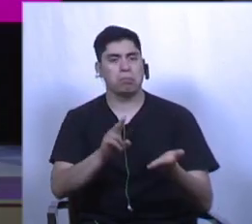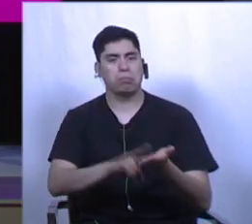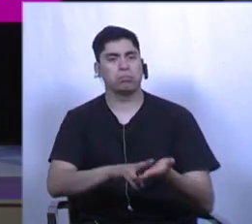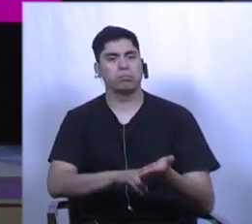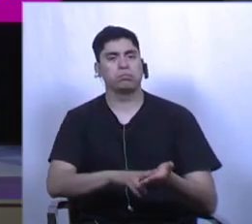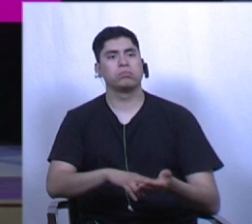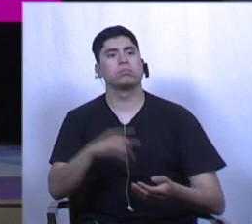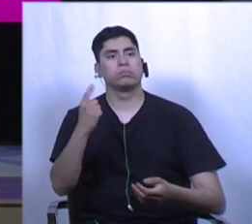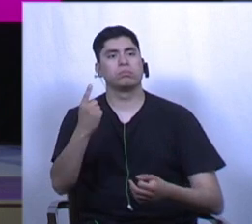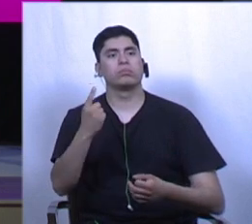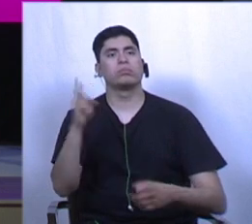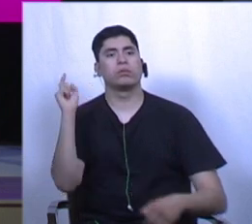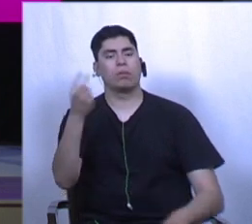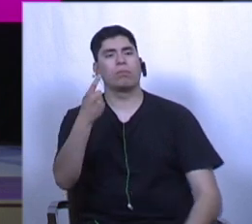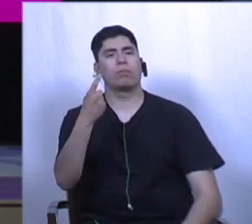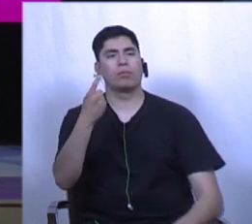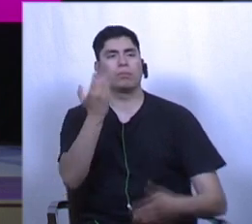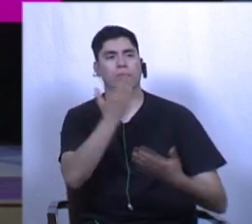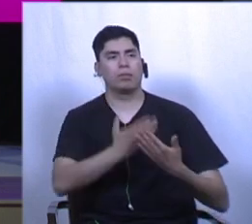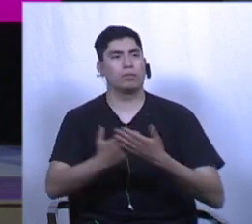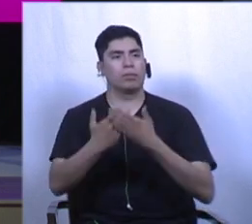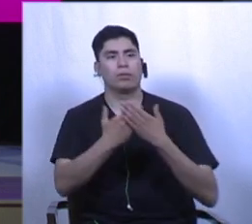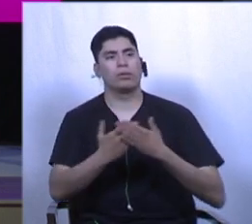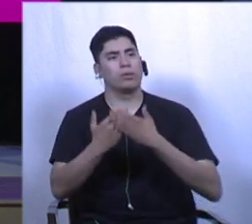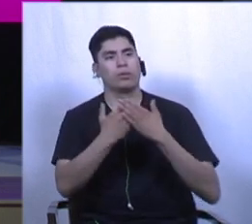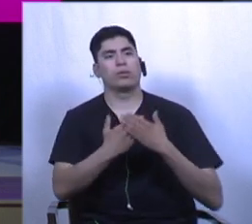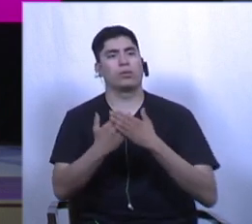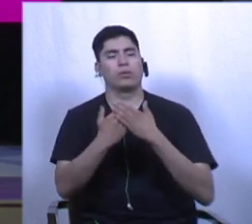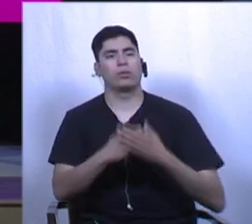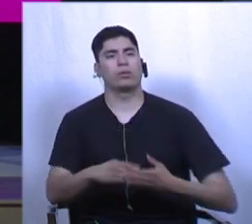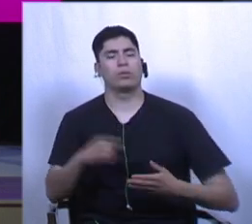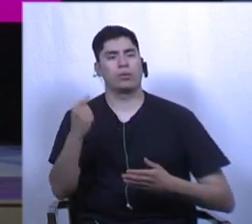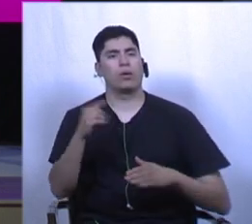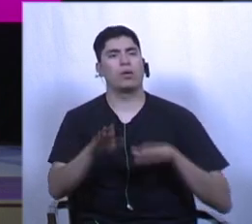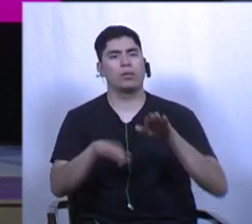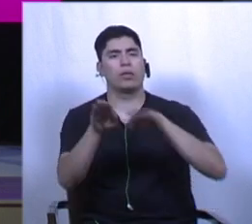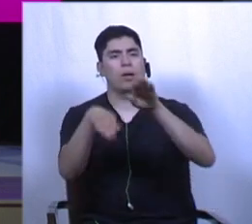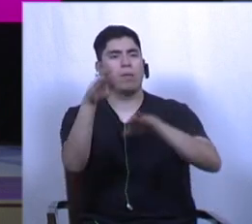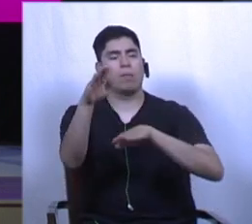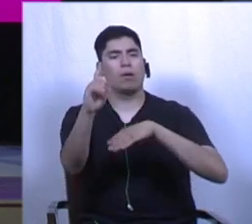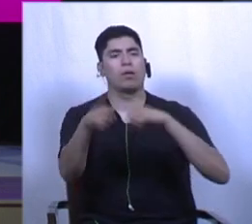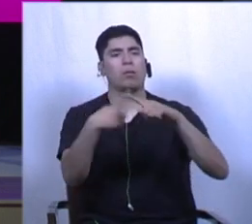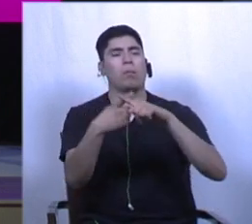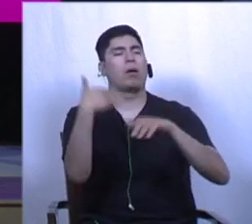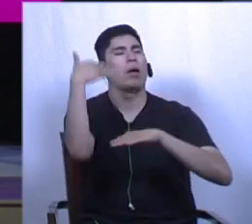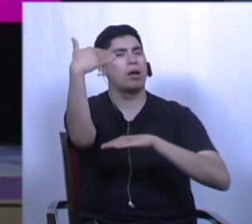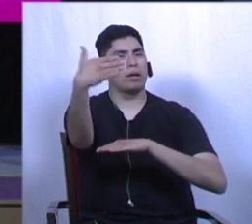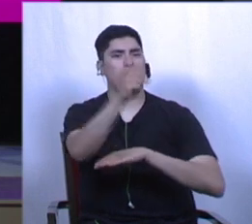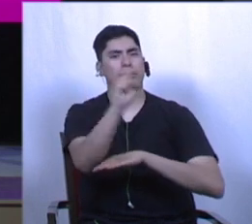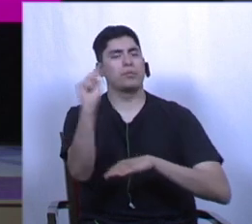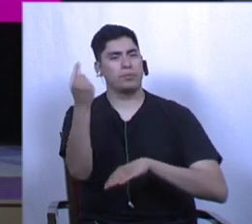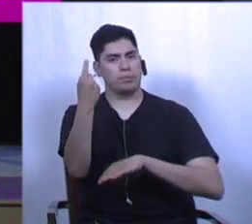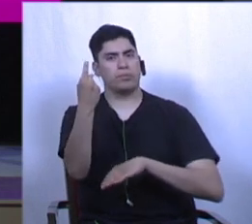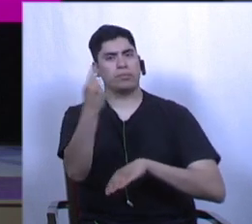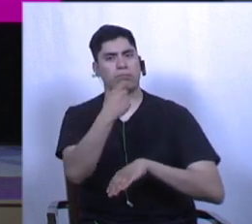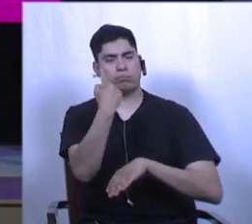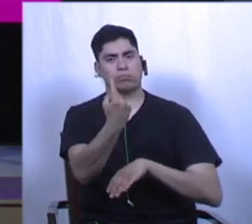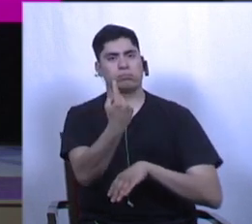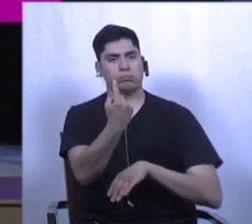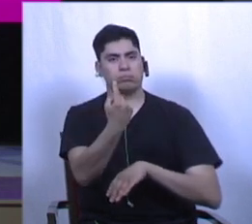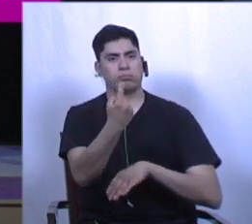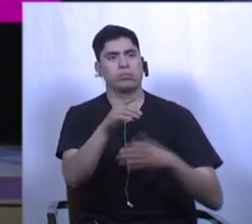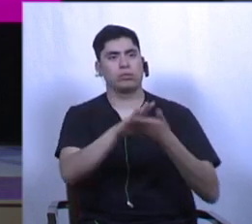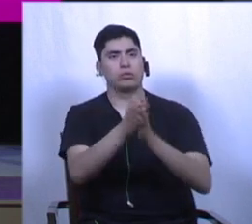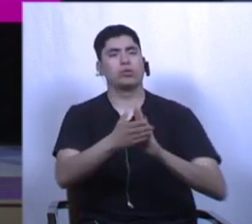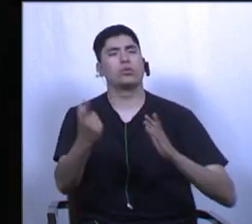de mis primeros estudiantes, Kathy Lusupon tomó este paso más allá y trató de conectar no solamente un organismo, sino que todo